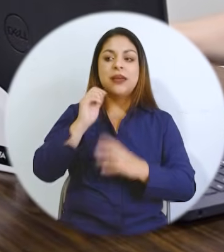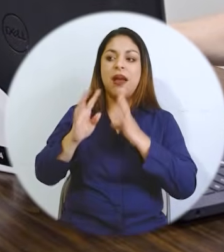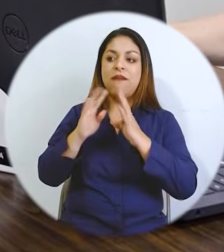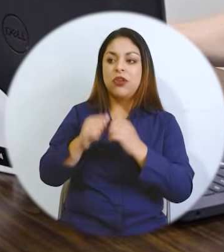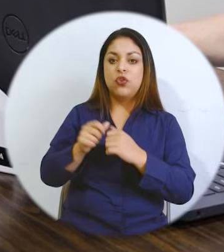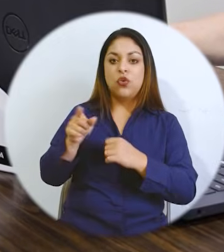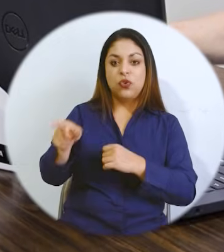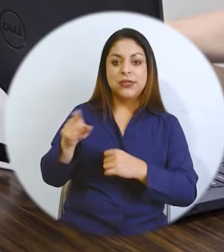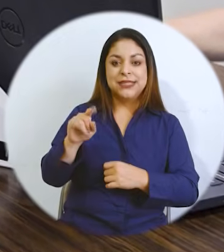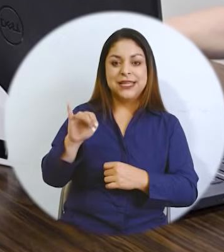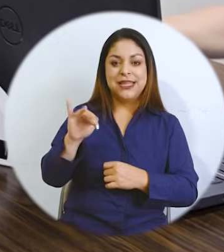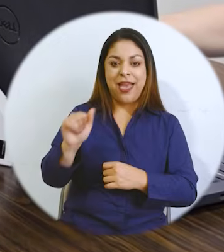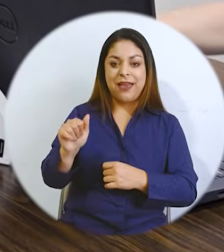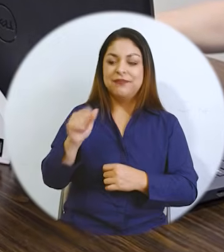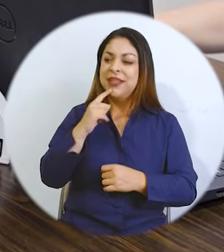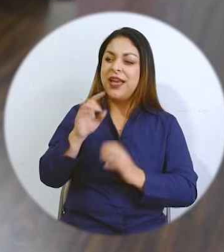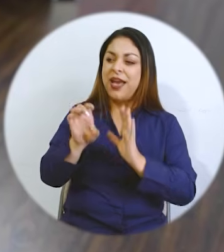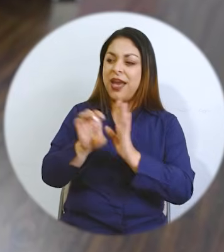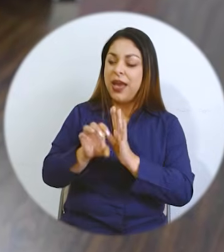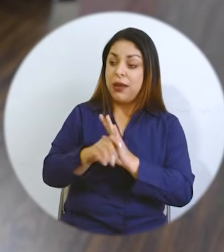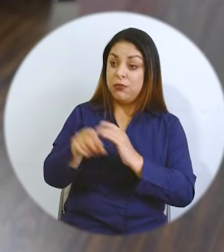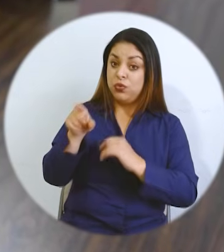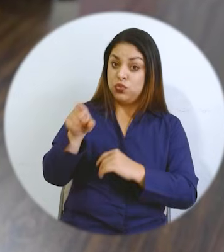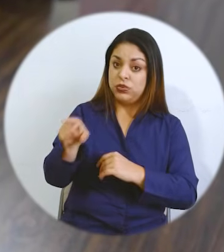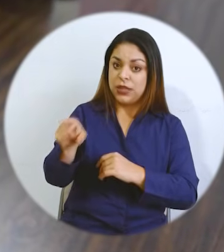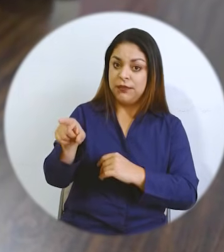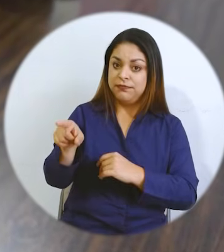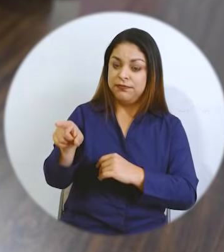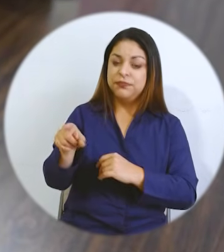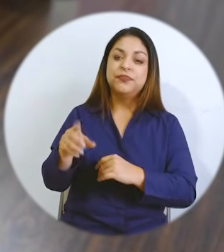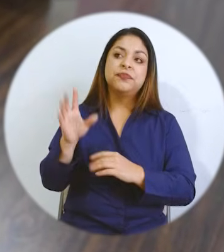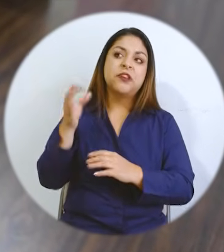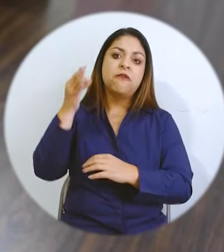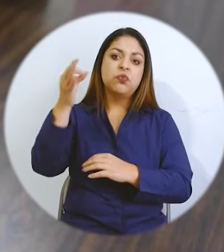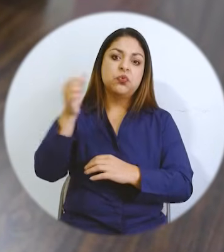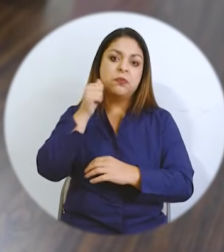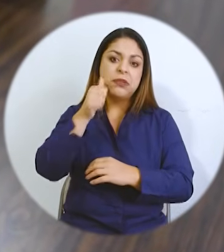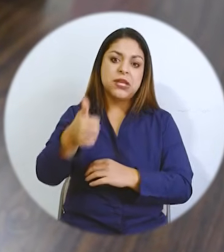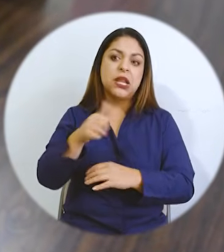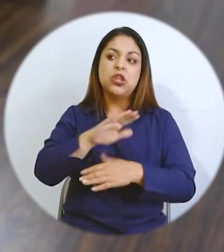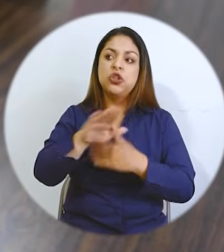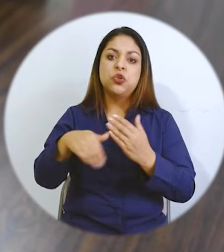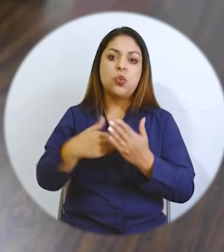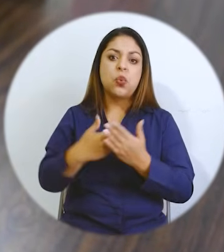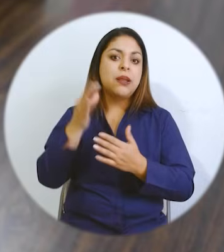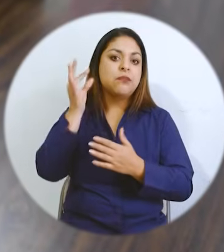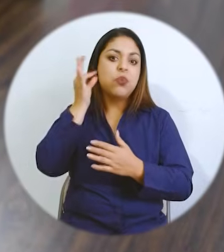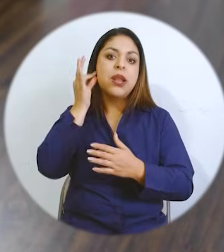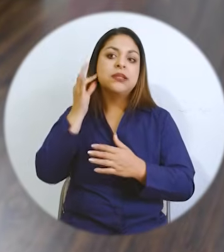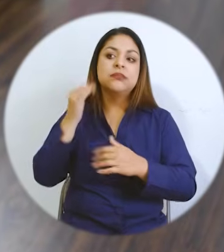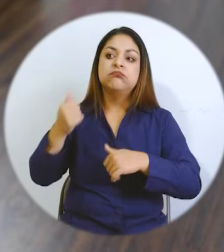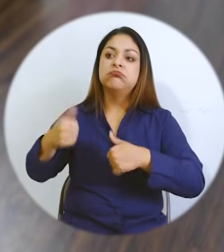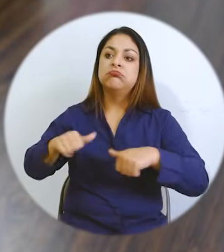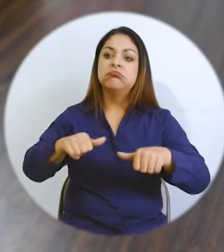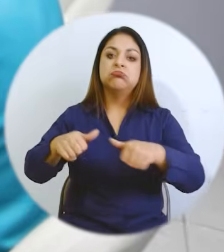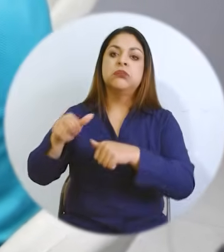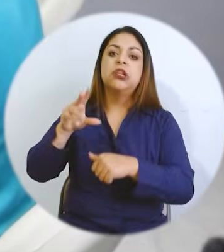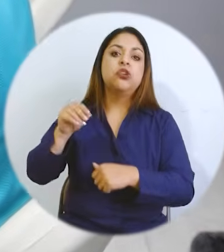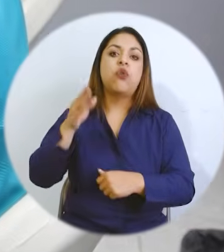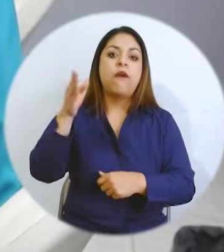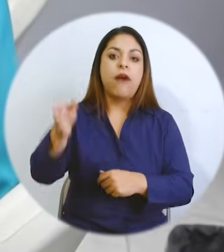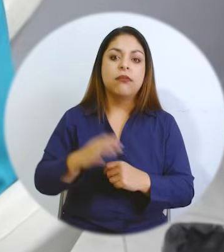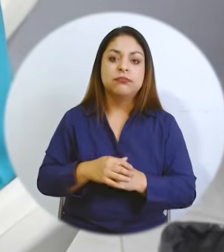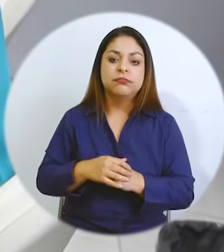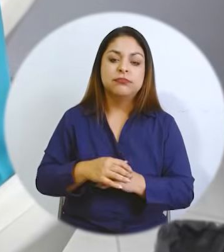yo conversando con Cinia y yo le preguntaba, Cinia, ¿qué pasaría si en el caso de ella, en la Sala de Rosales, el día de mañana todas las mujeres se pusieran de acuerdo y no van? Pues